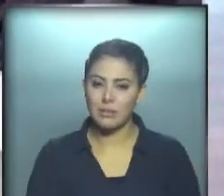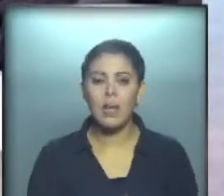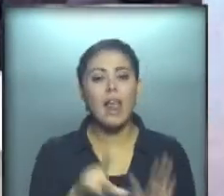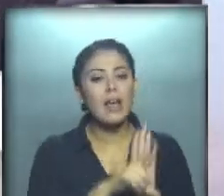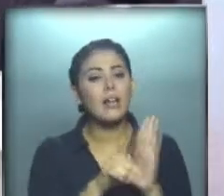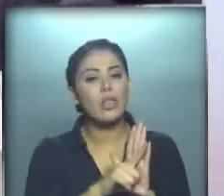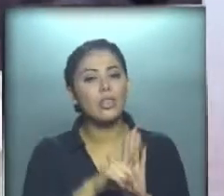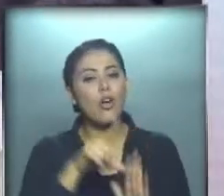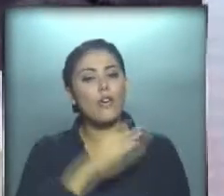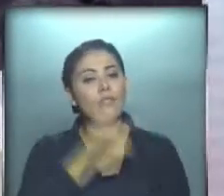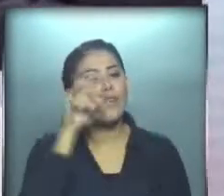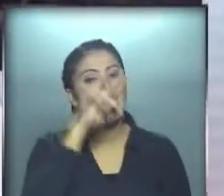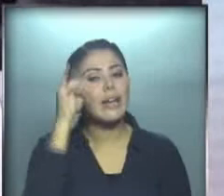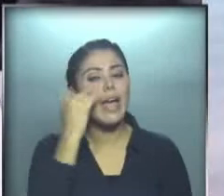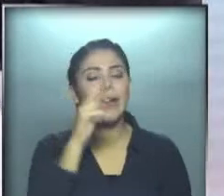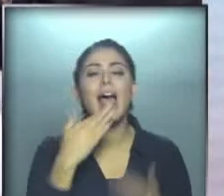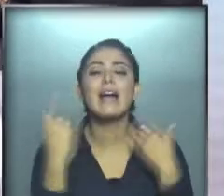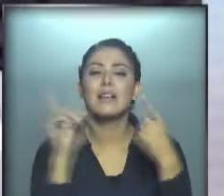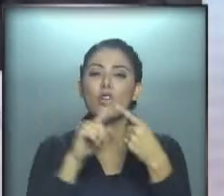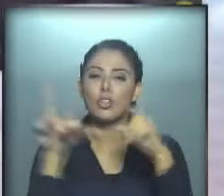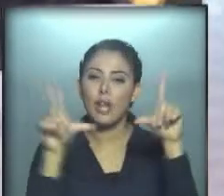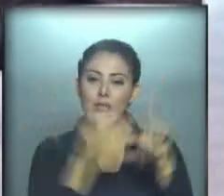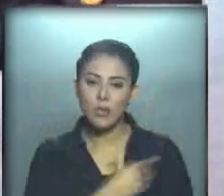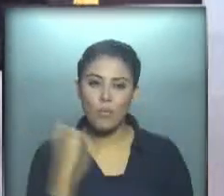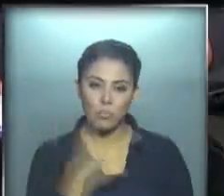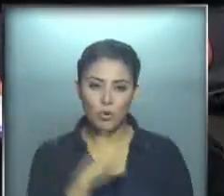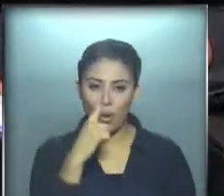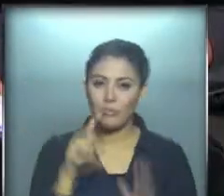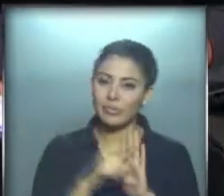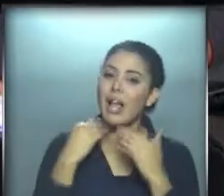Legislador Pablo Ferreira, muchas gracias por este contacto con la Televisión Pública. Muchas gracias a ustedes. Bien.